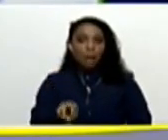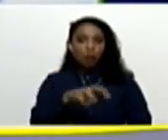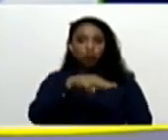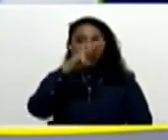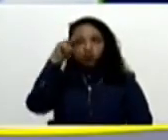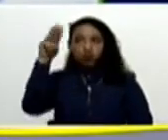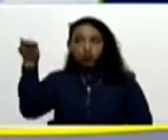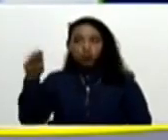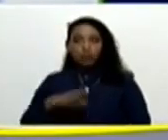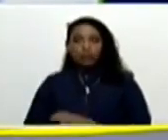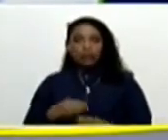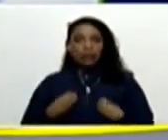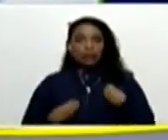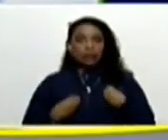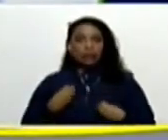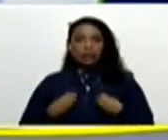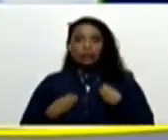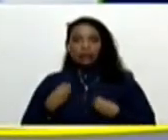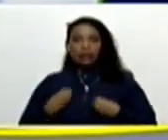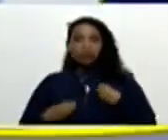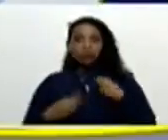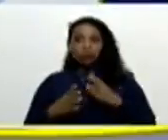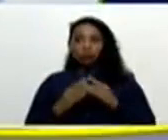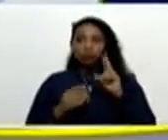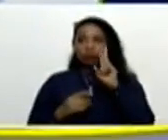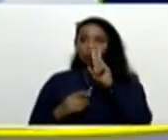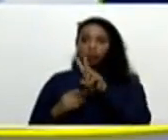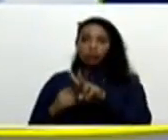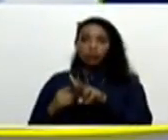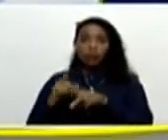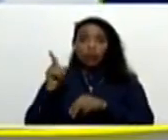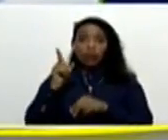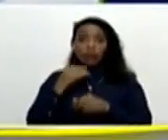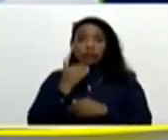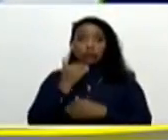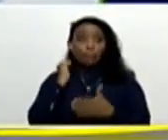con la preocupación de todos los jefes que lo iban a asesinar,